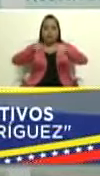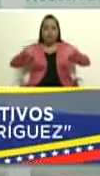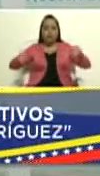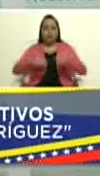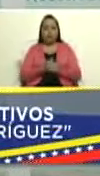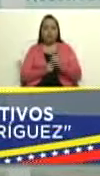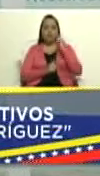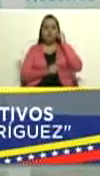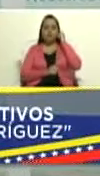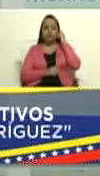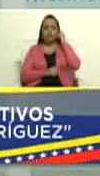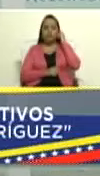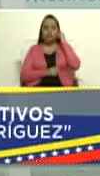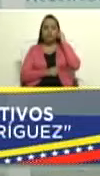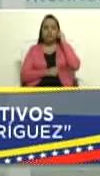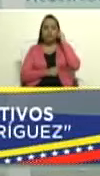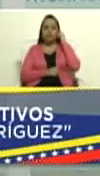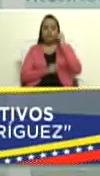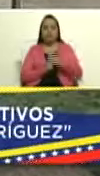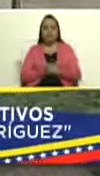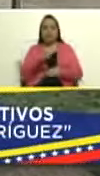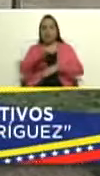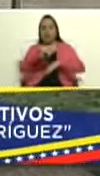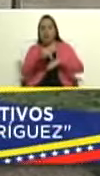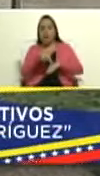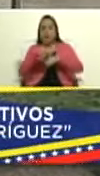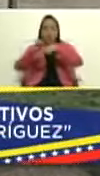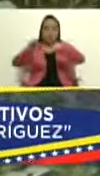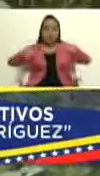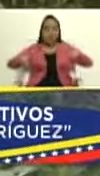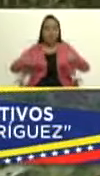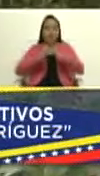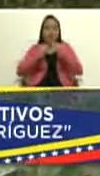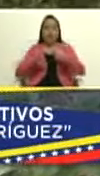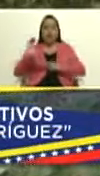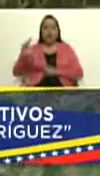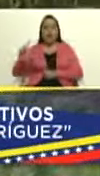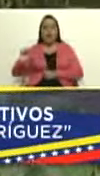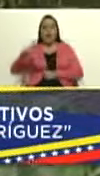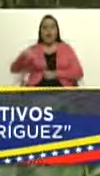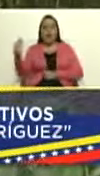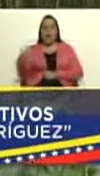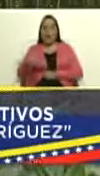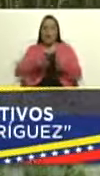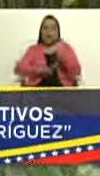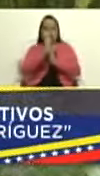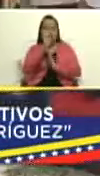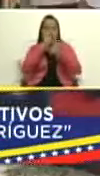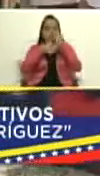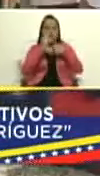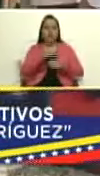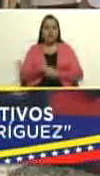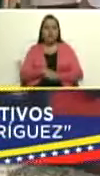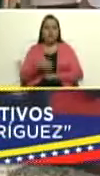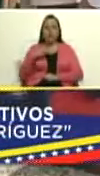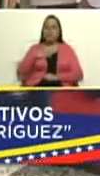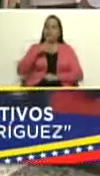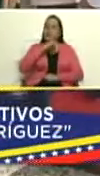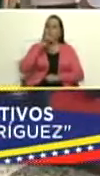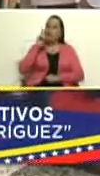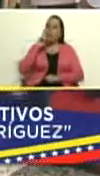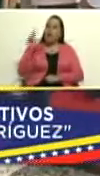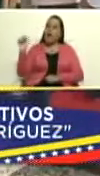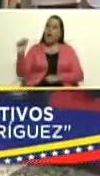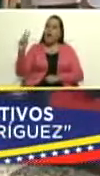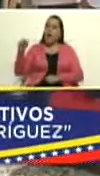nivel nacional a todos los clans que activemos la P de producción. Bueno, mi nombre es Andreina González y soy